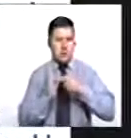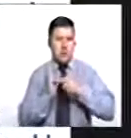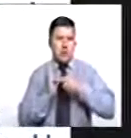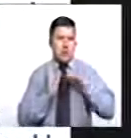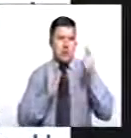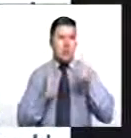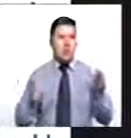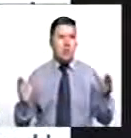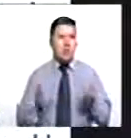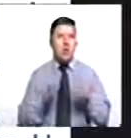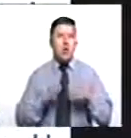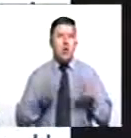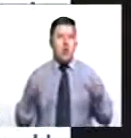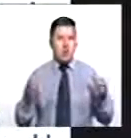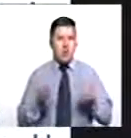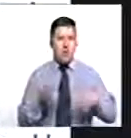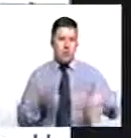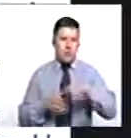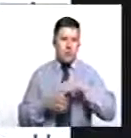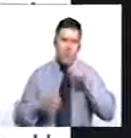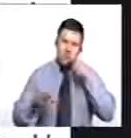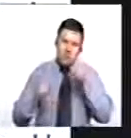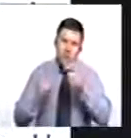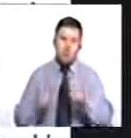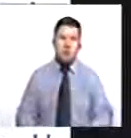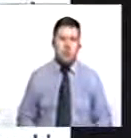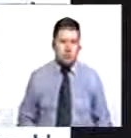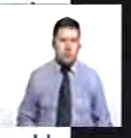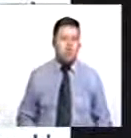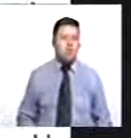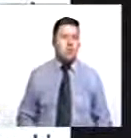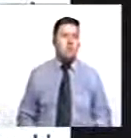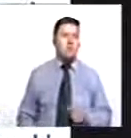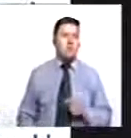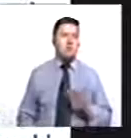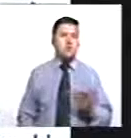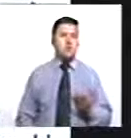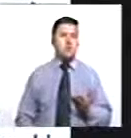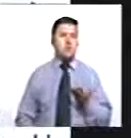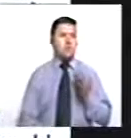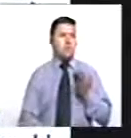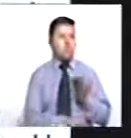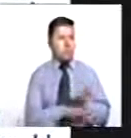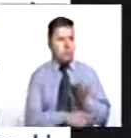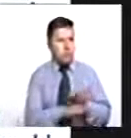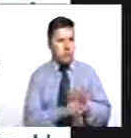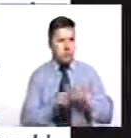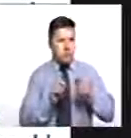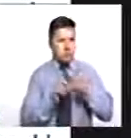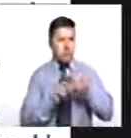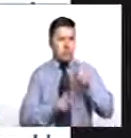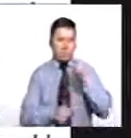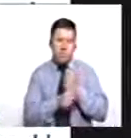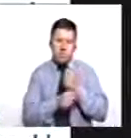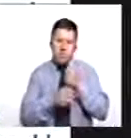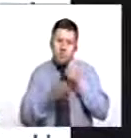técnicas, de cómo podría ser esa intervención. Y nos vamos con propuestas. Las primeras que estamos tratando son